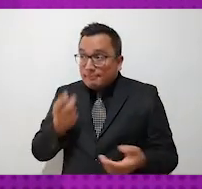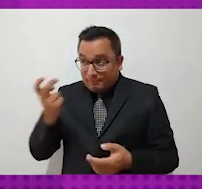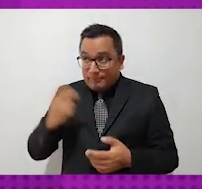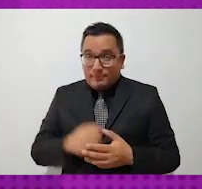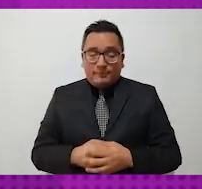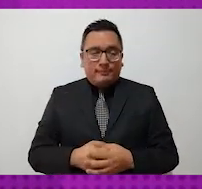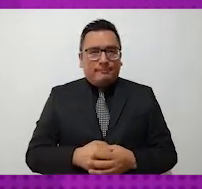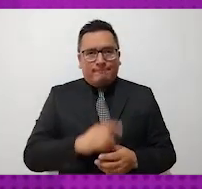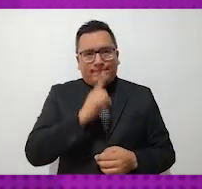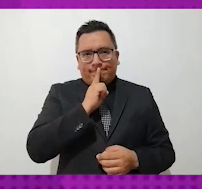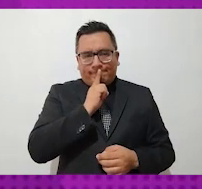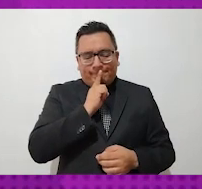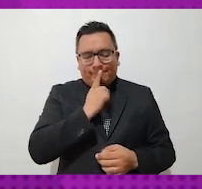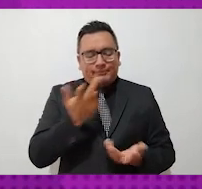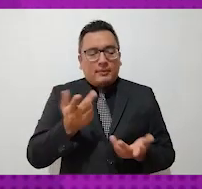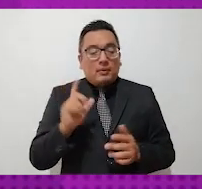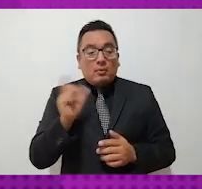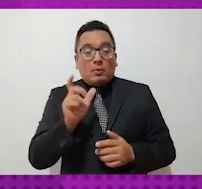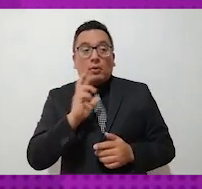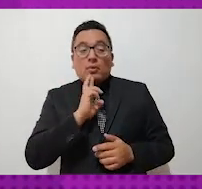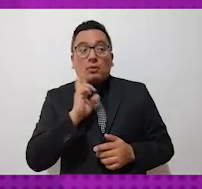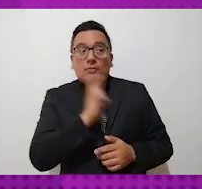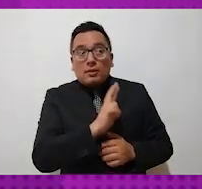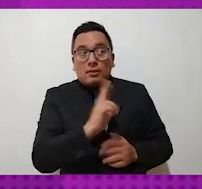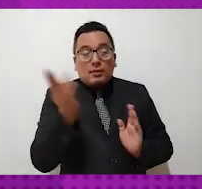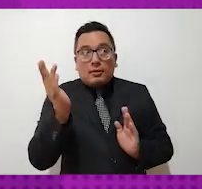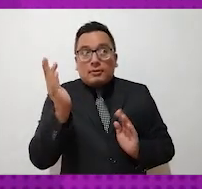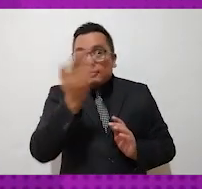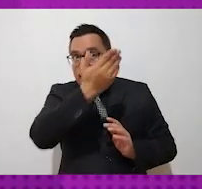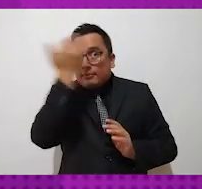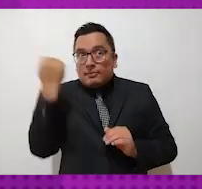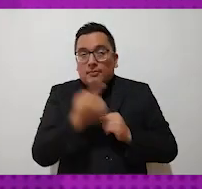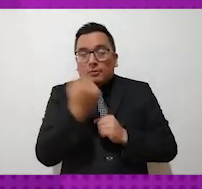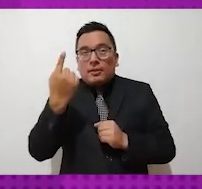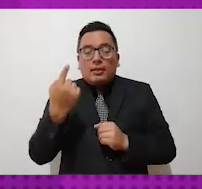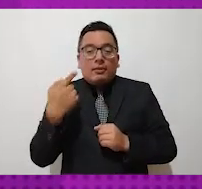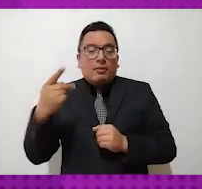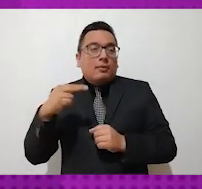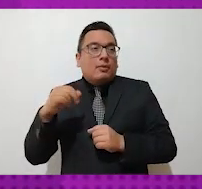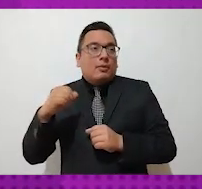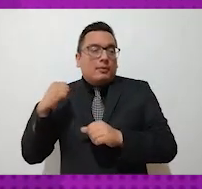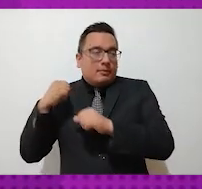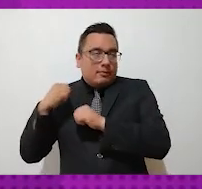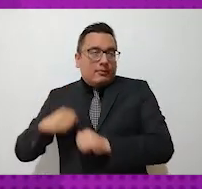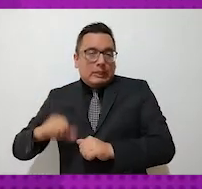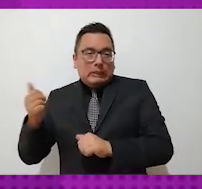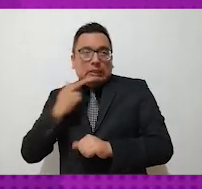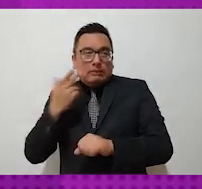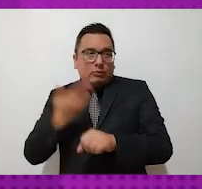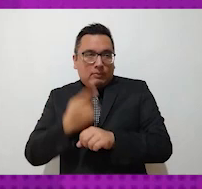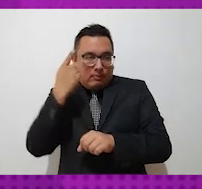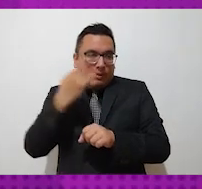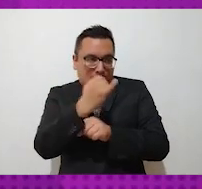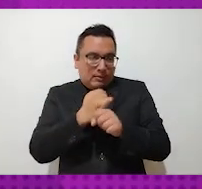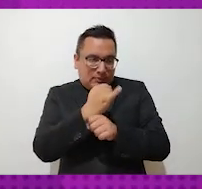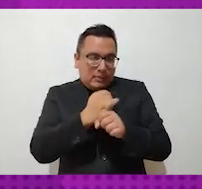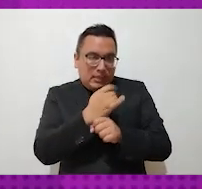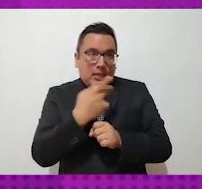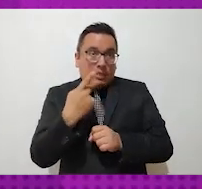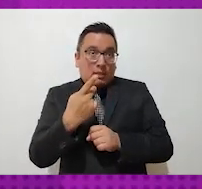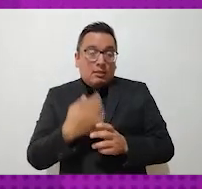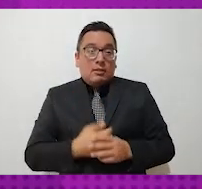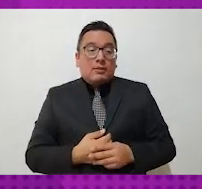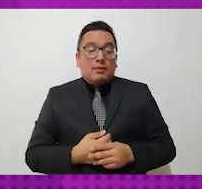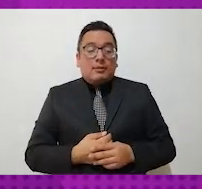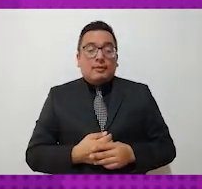así. No, no hay un plazo. ¿Por qué? Porque la autoridad investigadora, que es quien va a iniciar con los